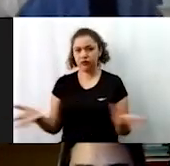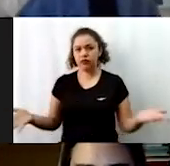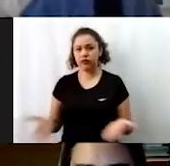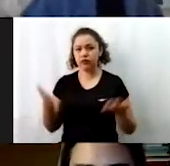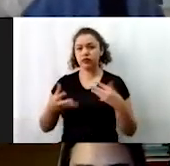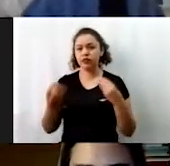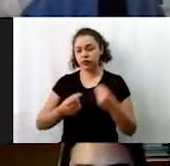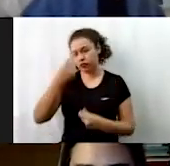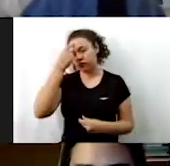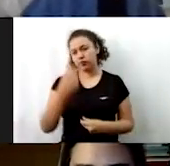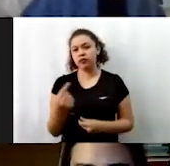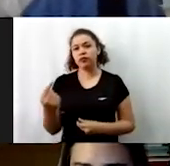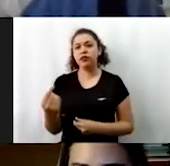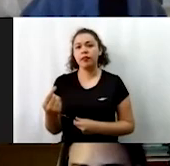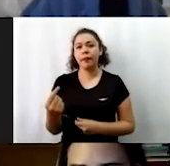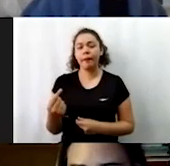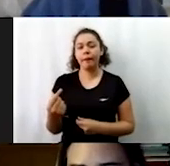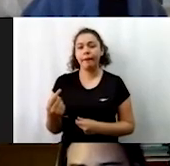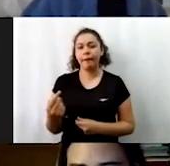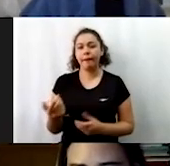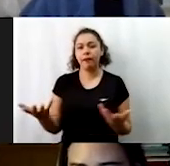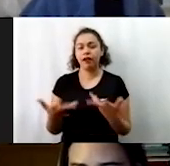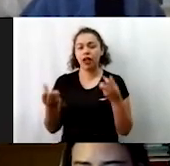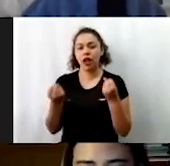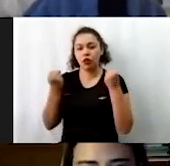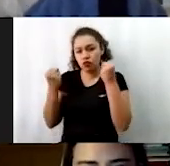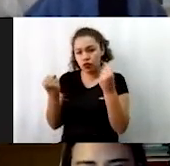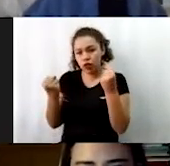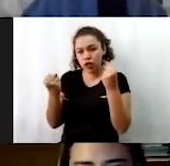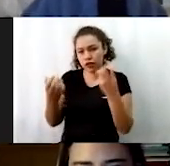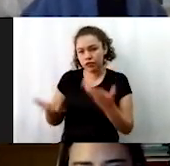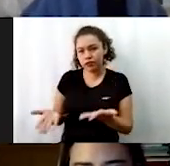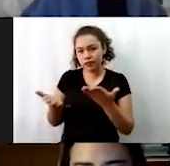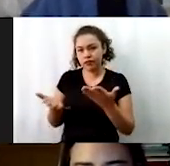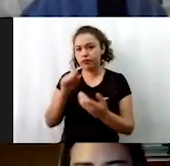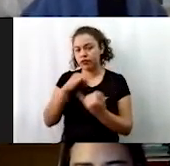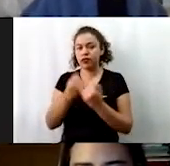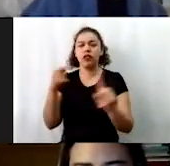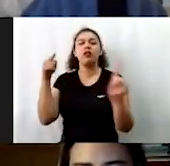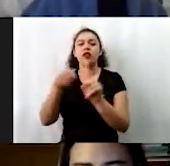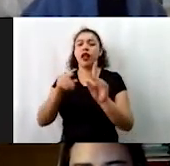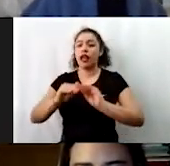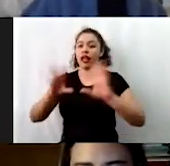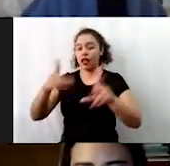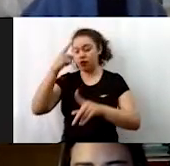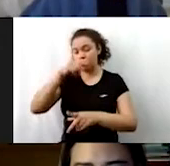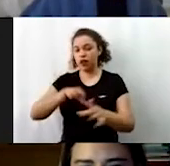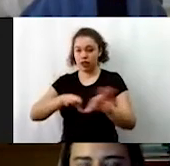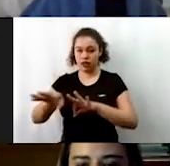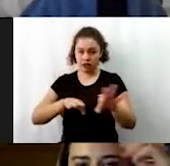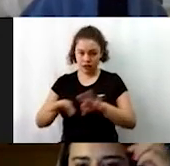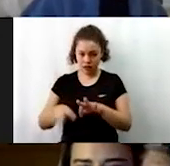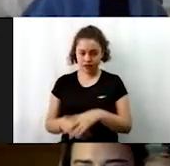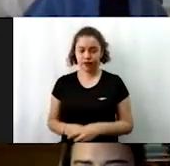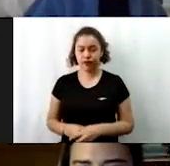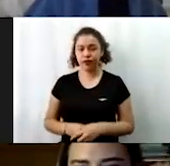a que se tenga este fortalecimiento, primero es tener como un objetivo claro de trabajo, ¿no? Y siempre